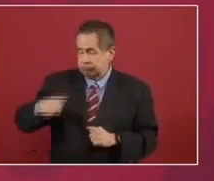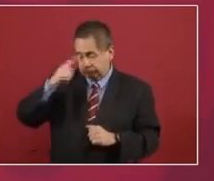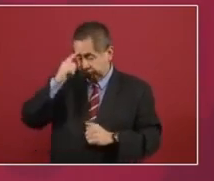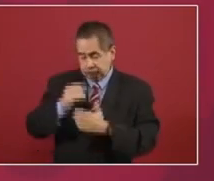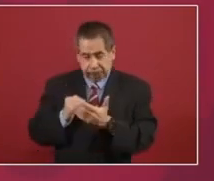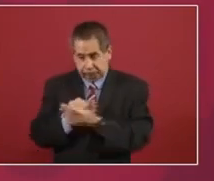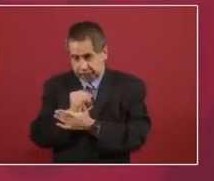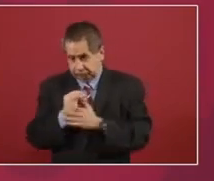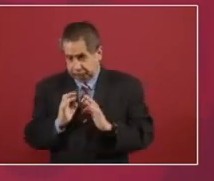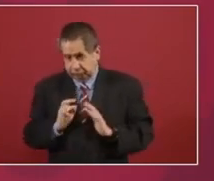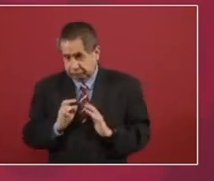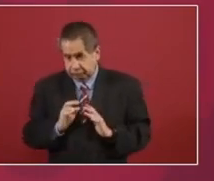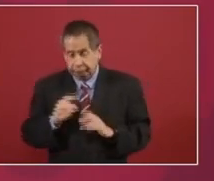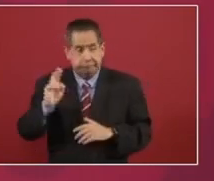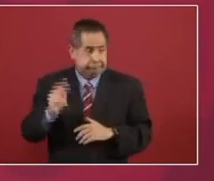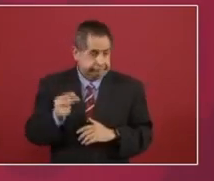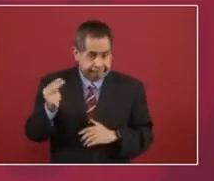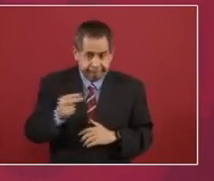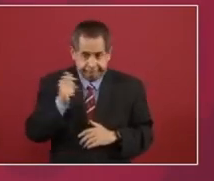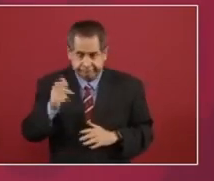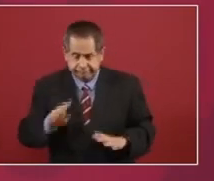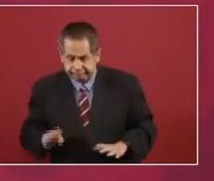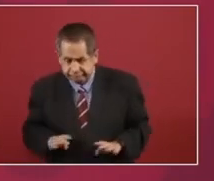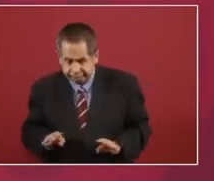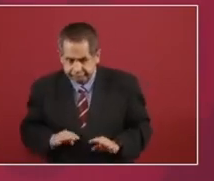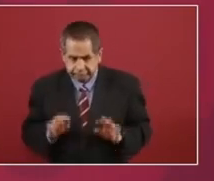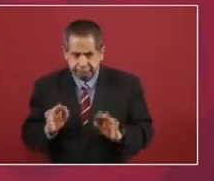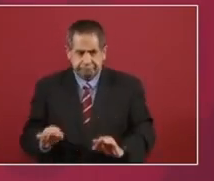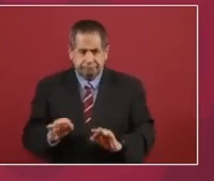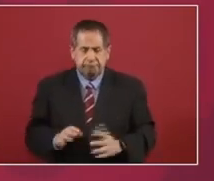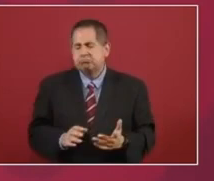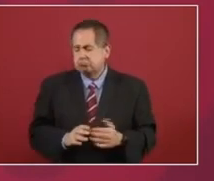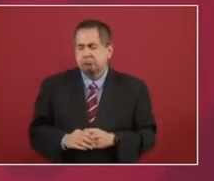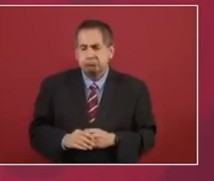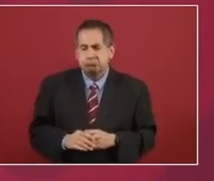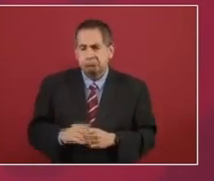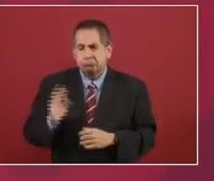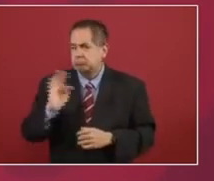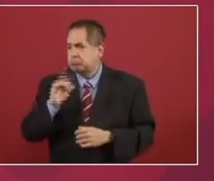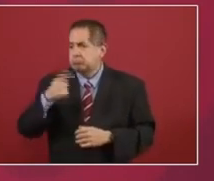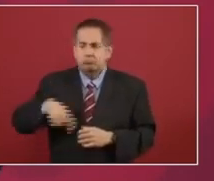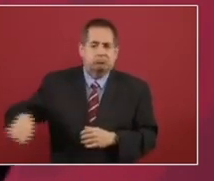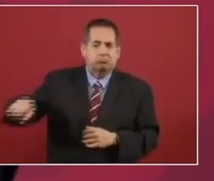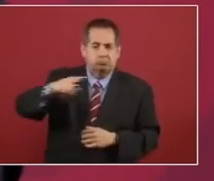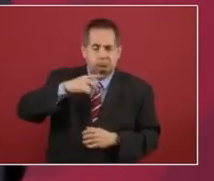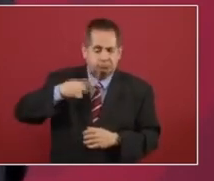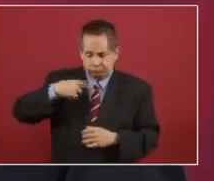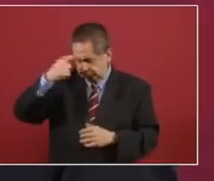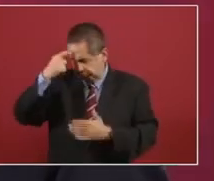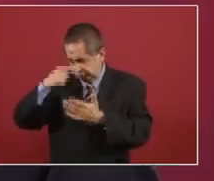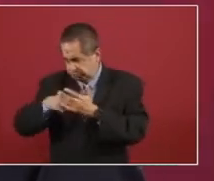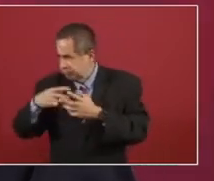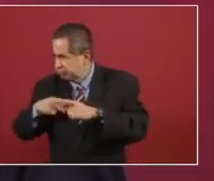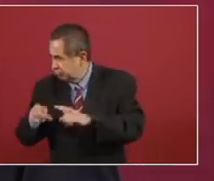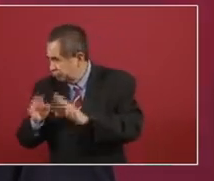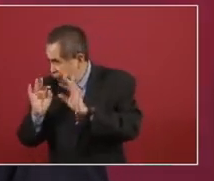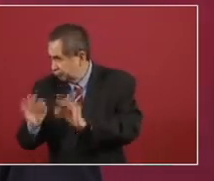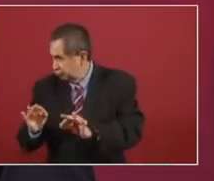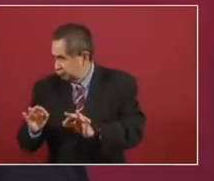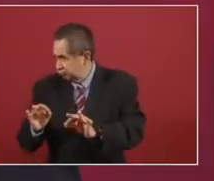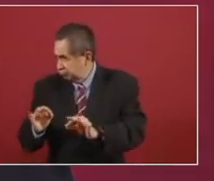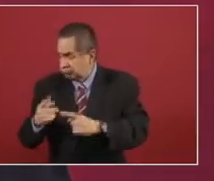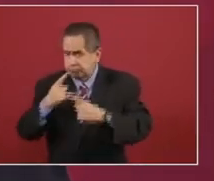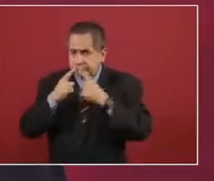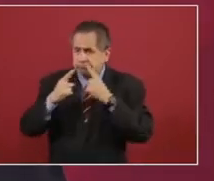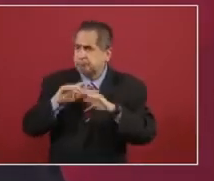decide, si es necesario, si es conveniente, si así lo creen los ciudadanos, pues que se